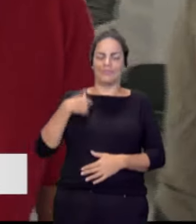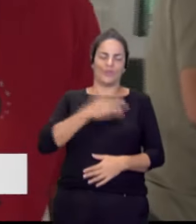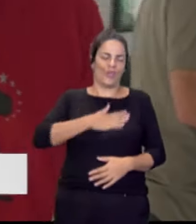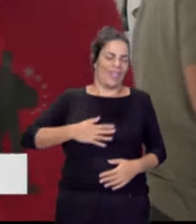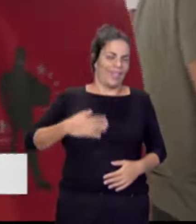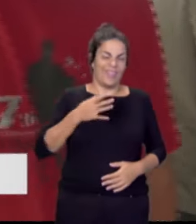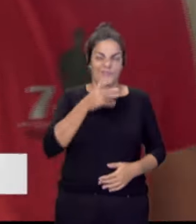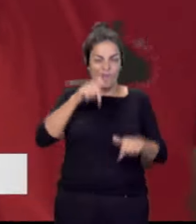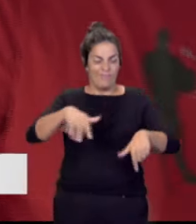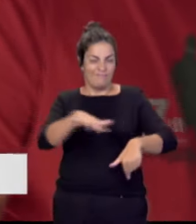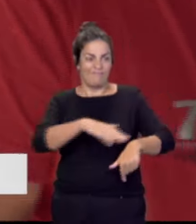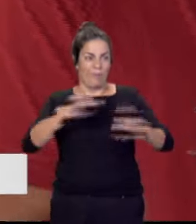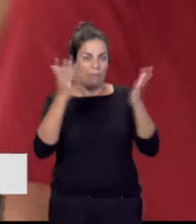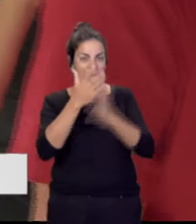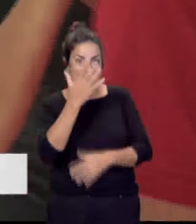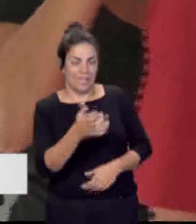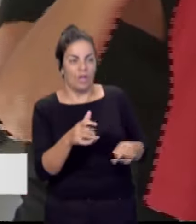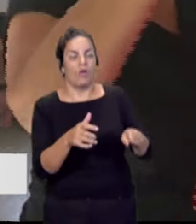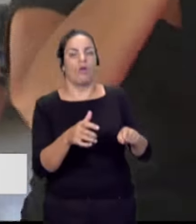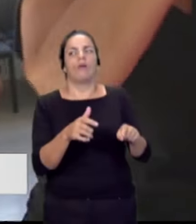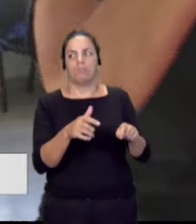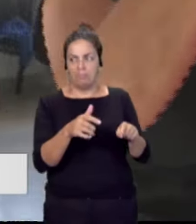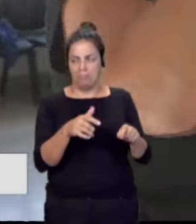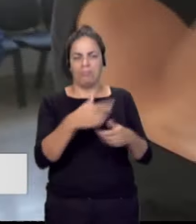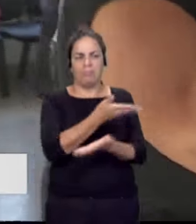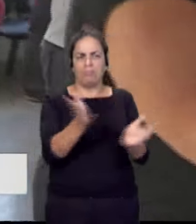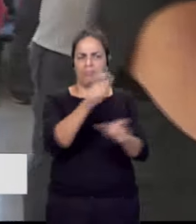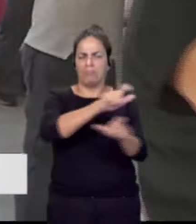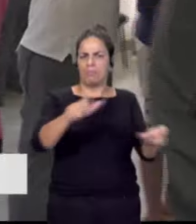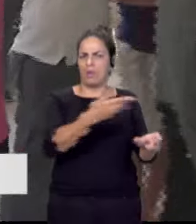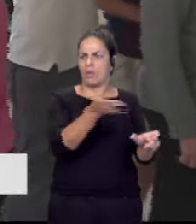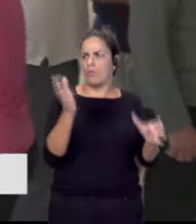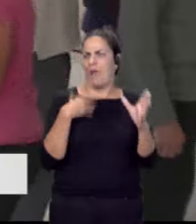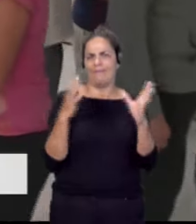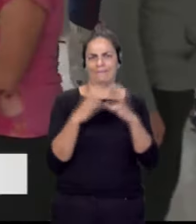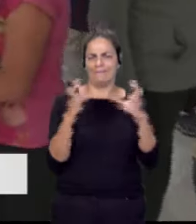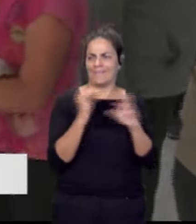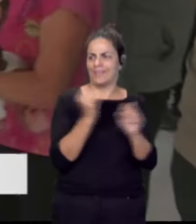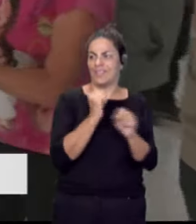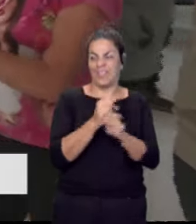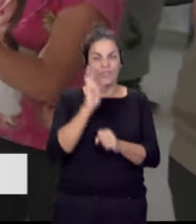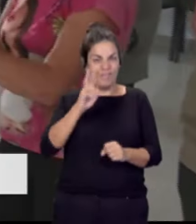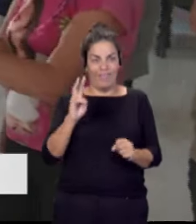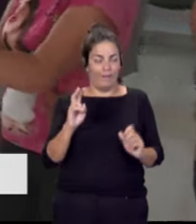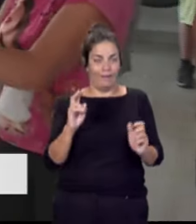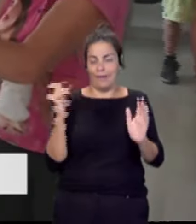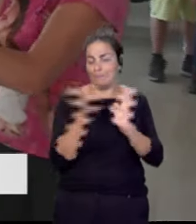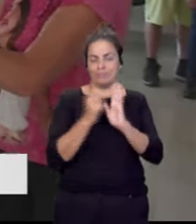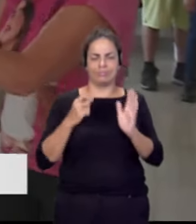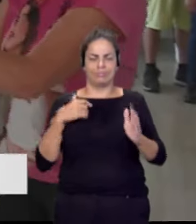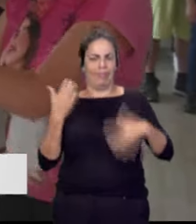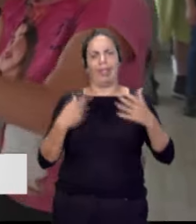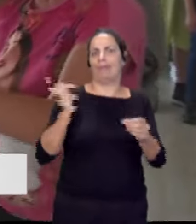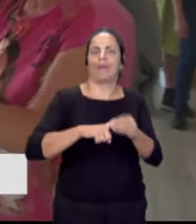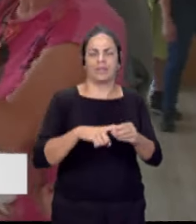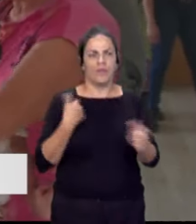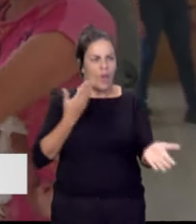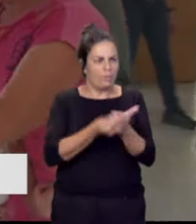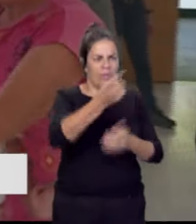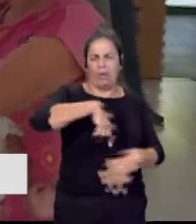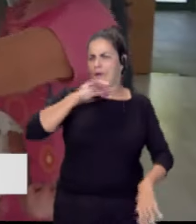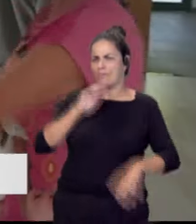aquí que en Valle Seco la verdad que los chicos y las chicas tienen muchas ganas de hacer cosas y como puedes ver enseguida se enrada. regalan y me hacen lo que les pido. Sí, estamos viendo